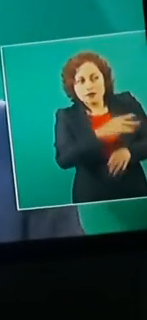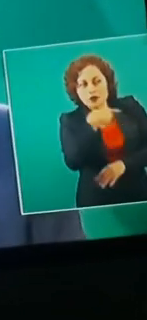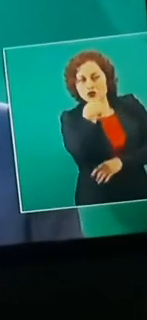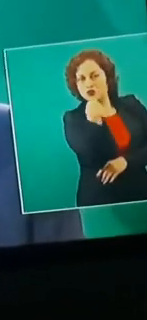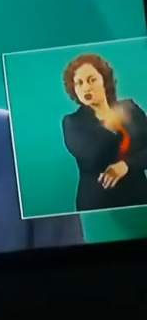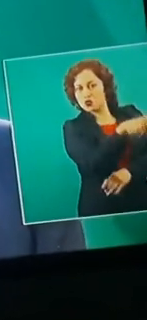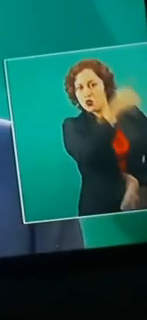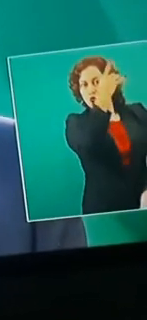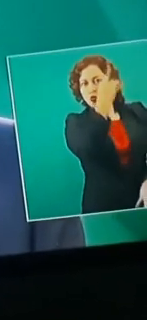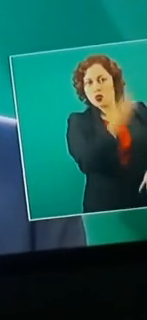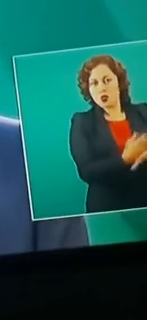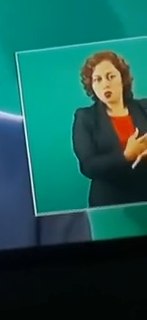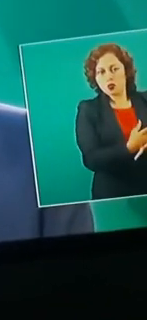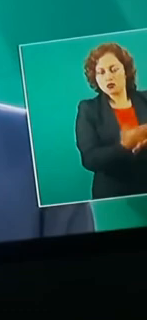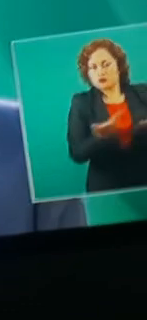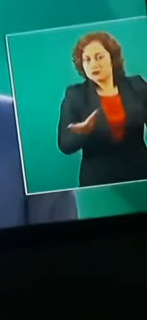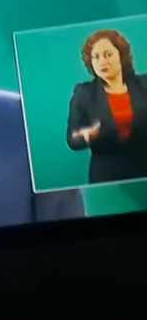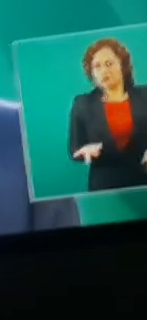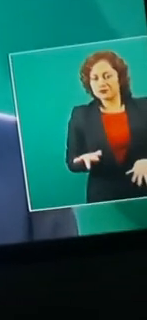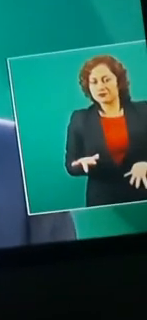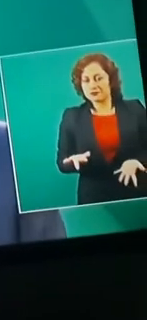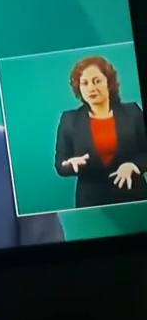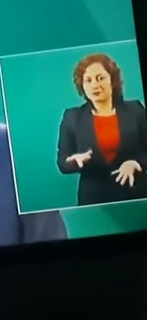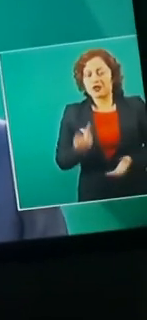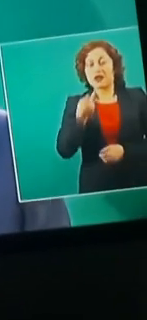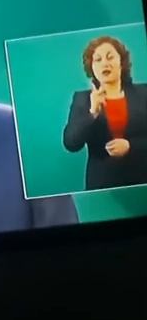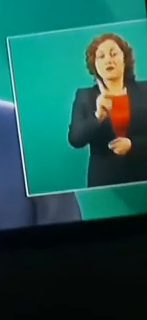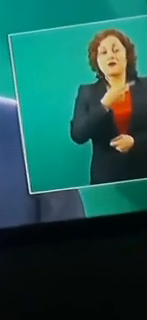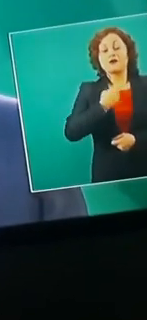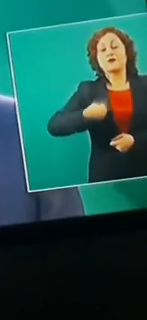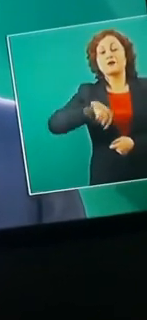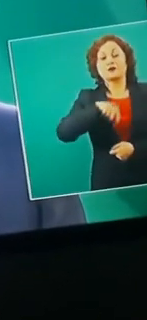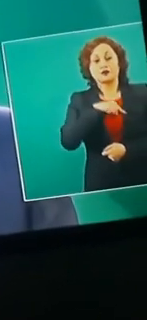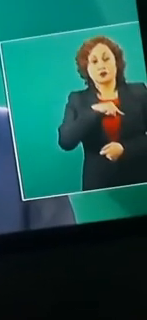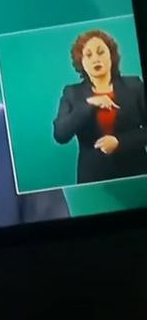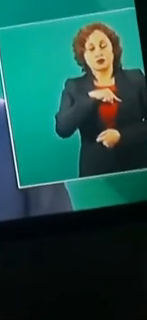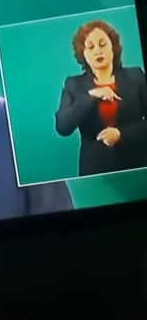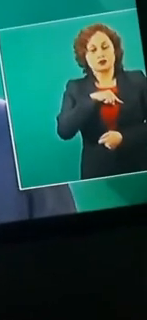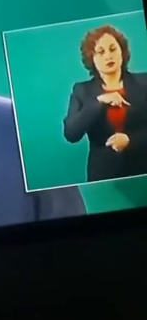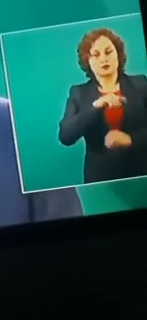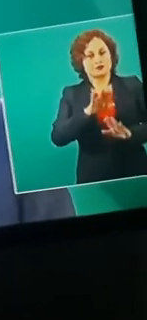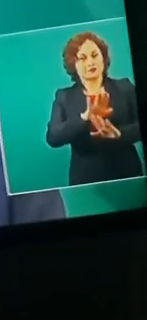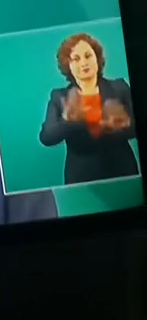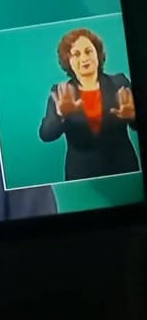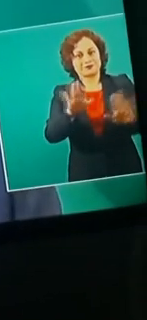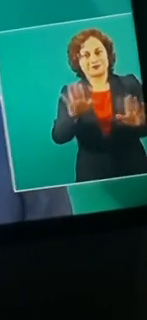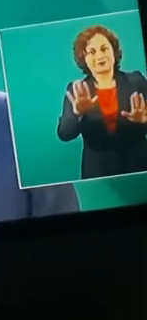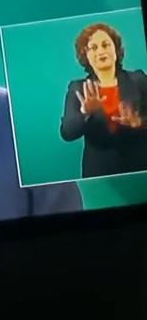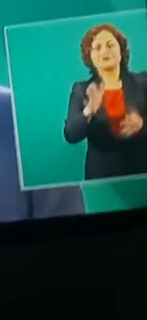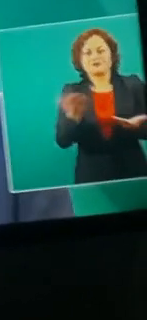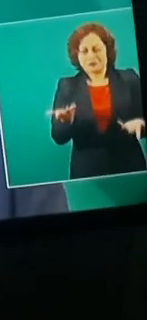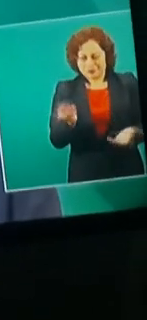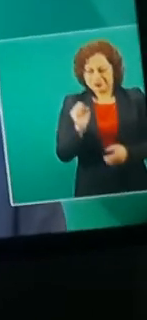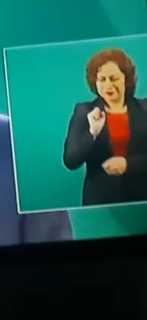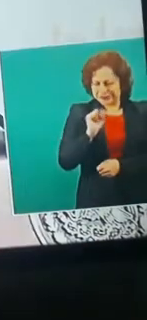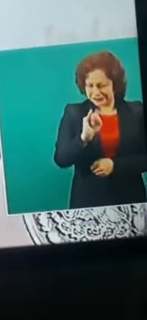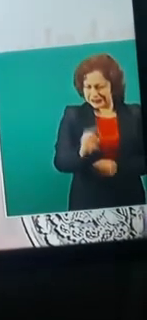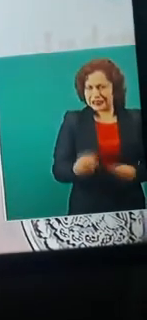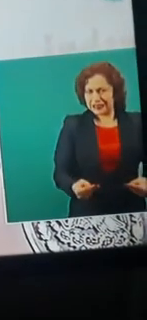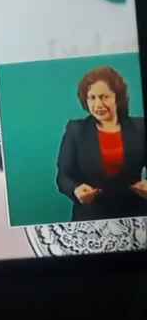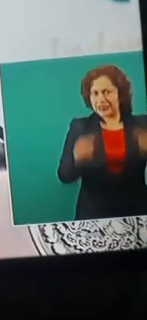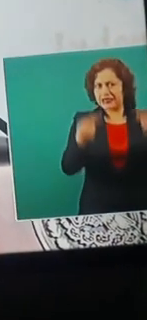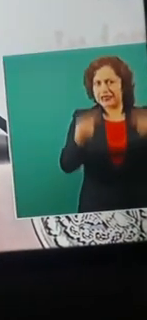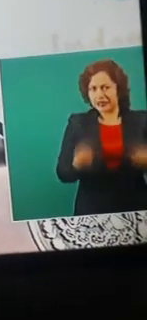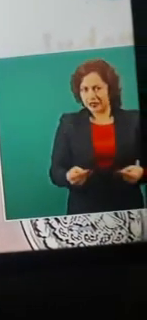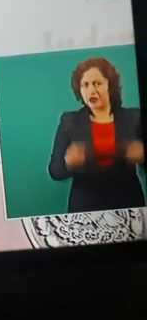en exceso. Tanto Yuca TV, todas las voces, esta mañana ha declarado que